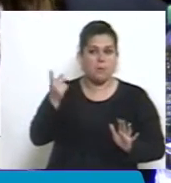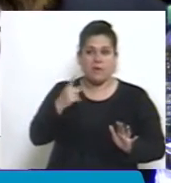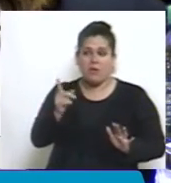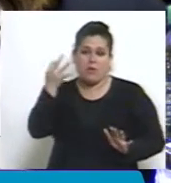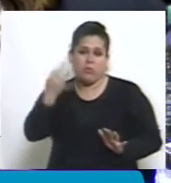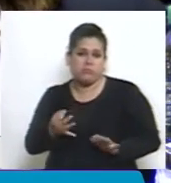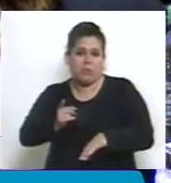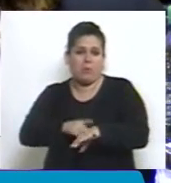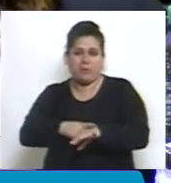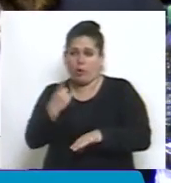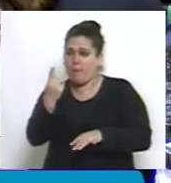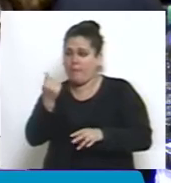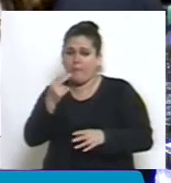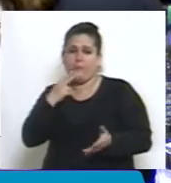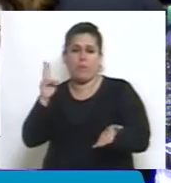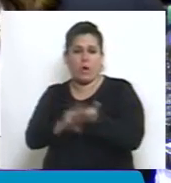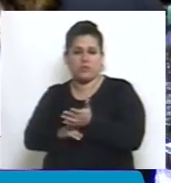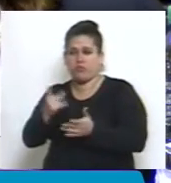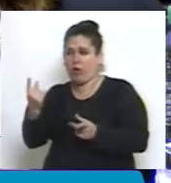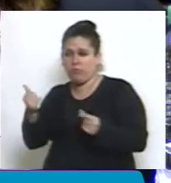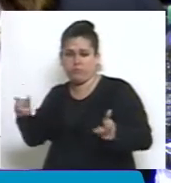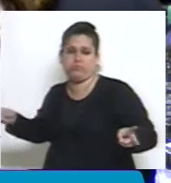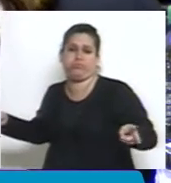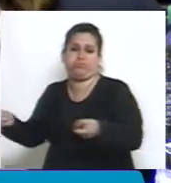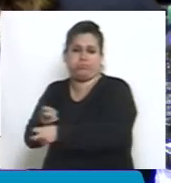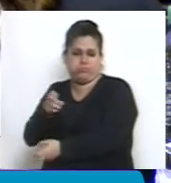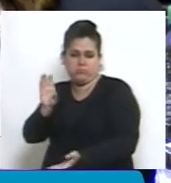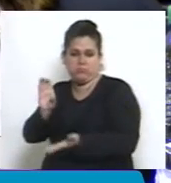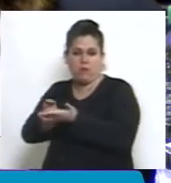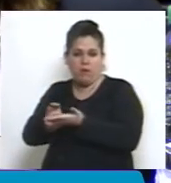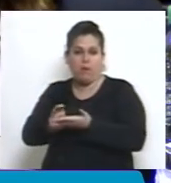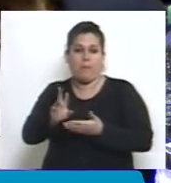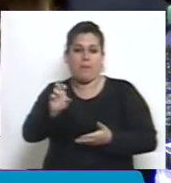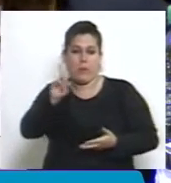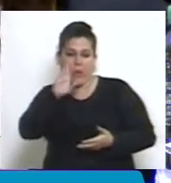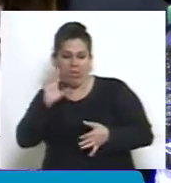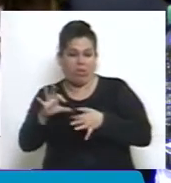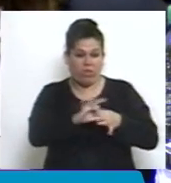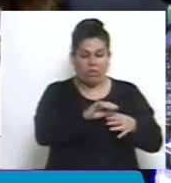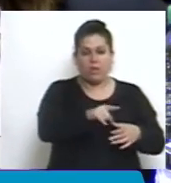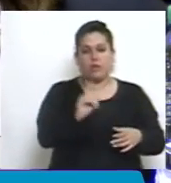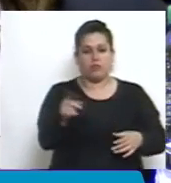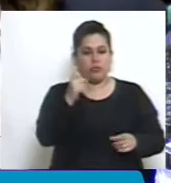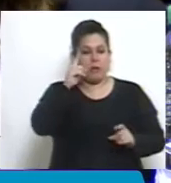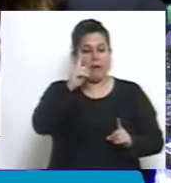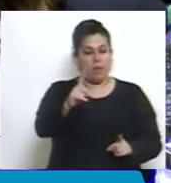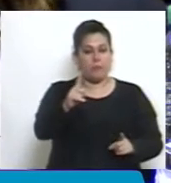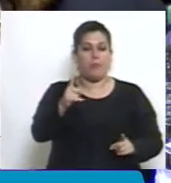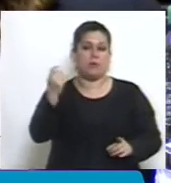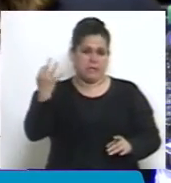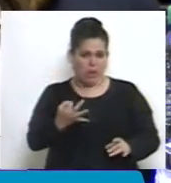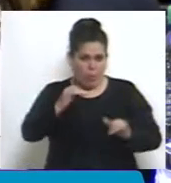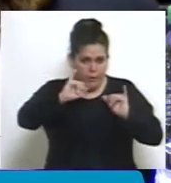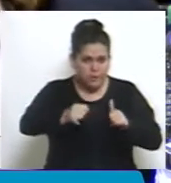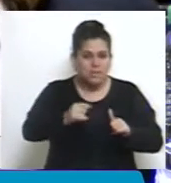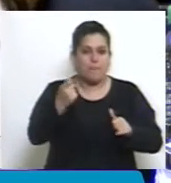nivel de recaudación impositiva y de gasto público con respecto al PBI, lo creemos bueno para